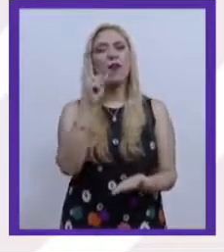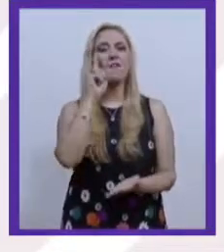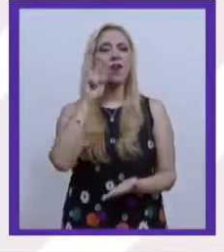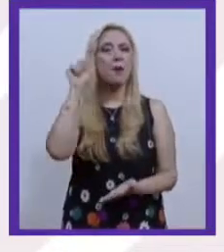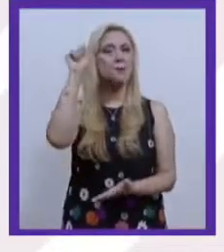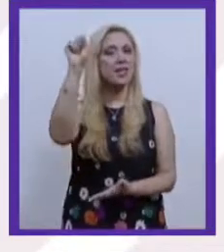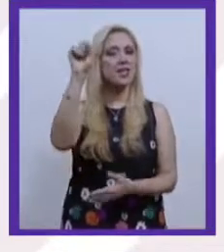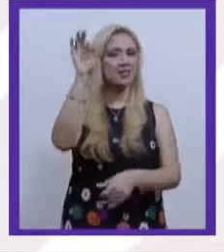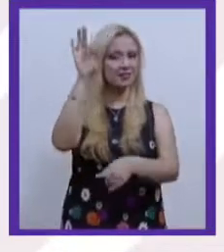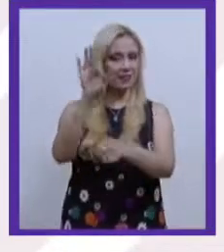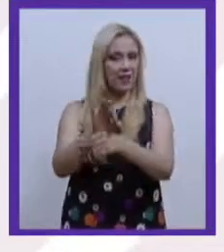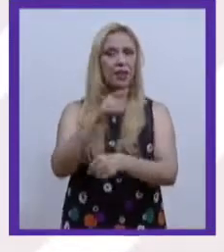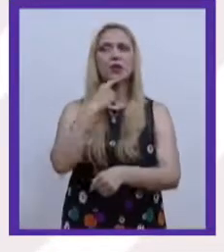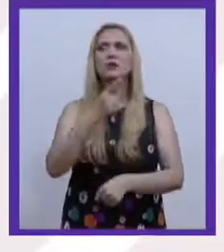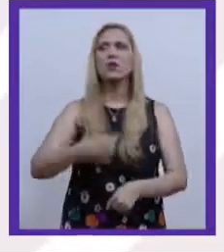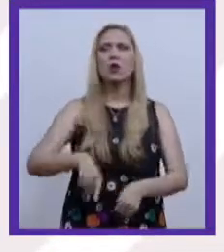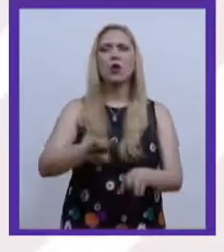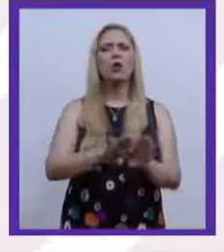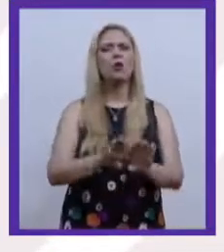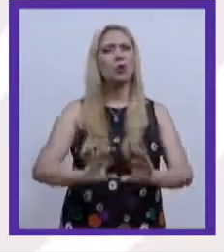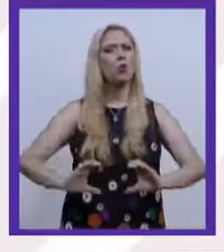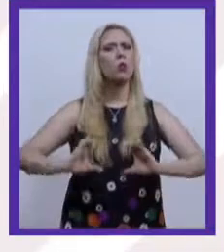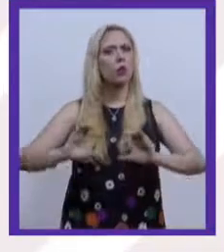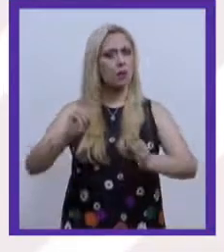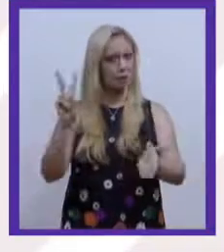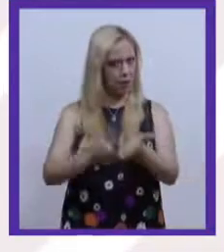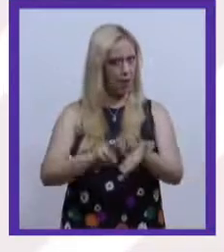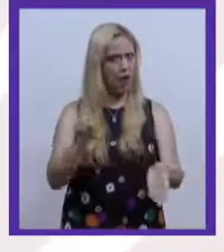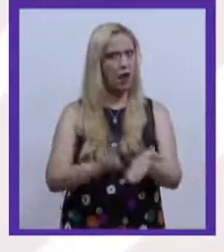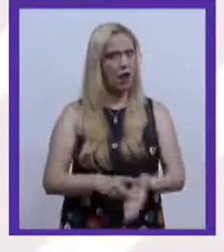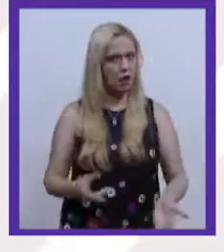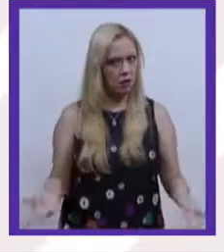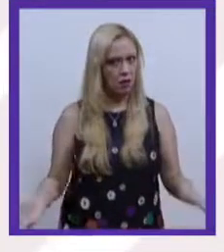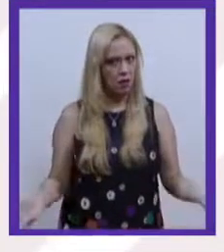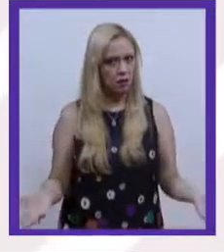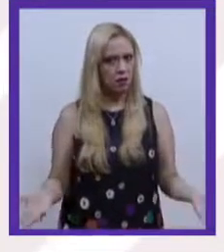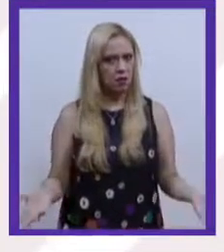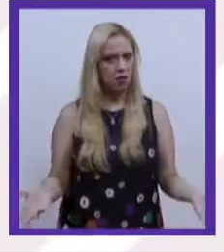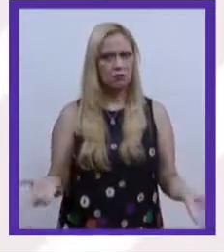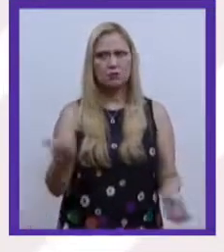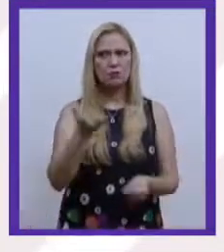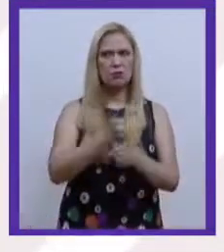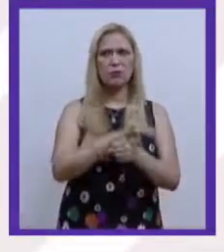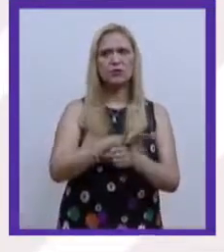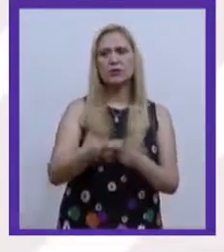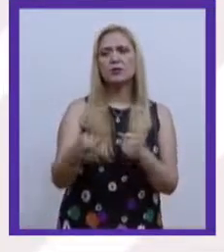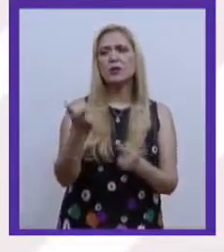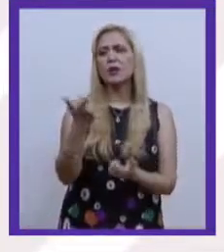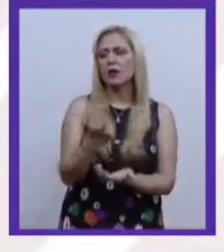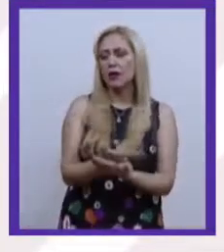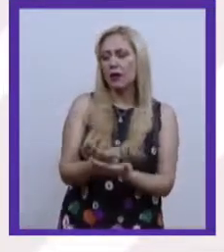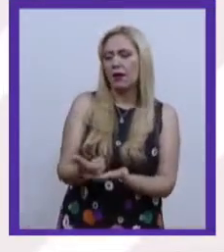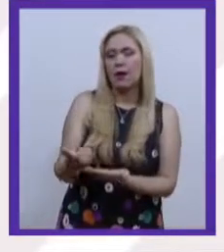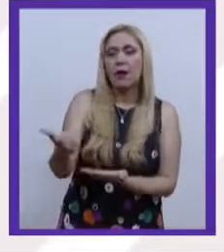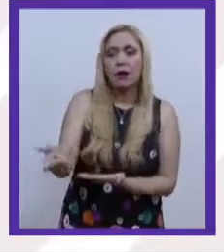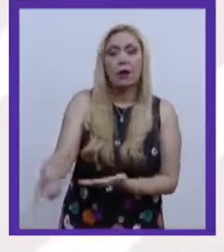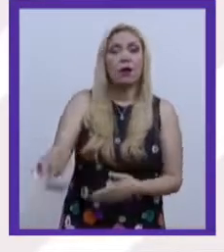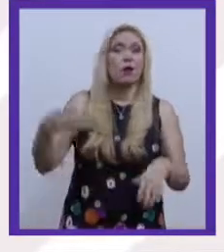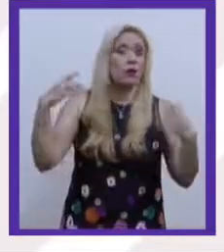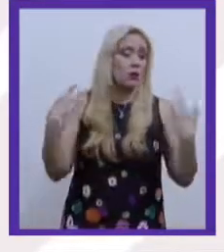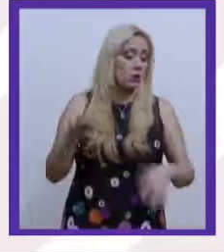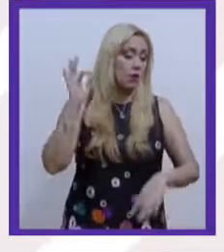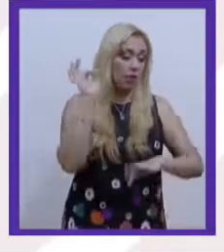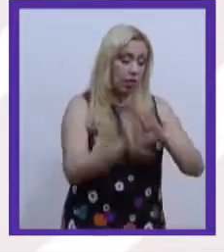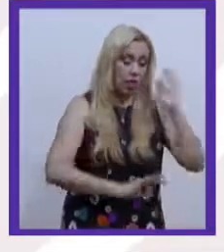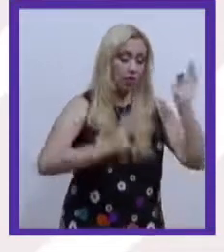del valor social que tienen los cuidados, ¿no? O sea, no se puede ponerle un valor, un precio económico a todo lo que implican los